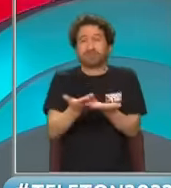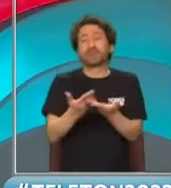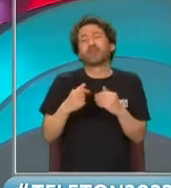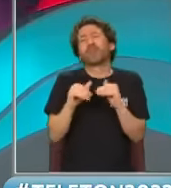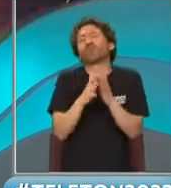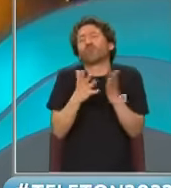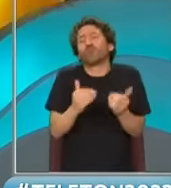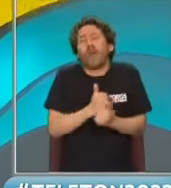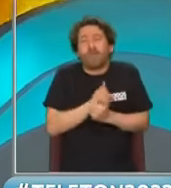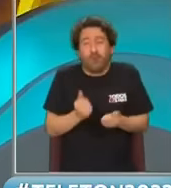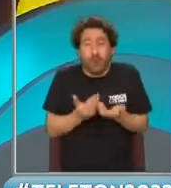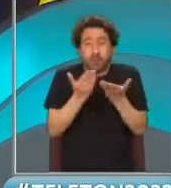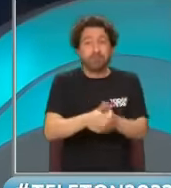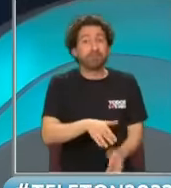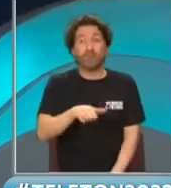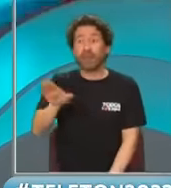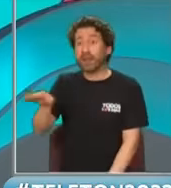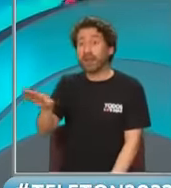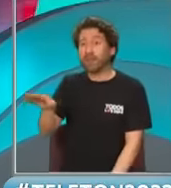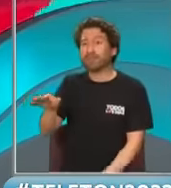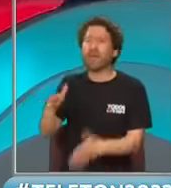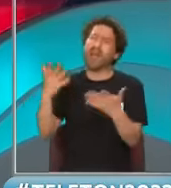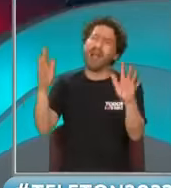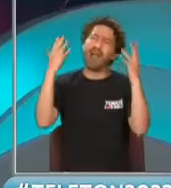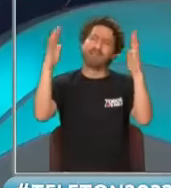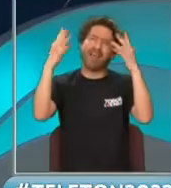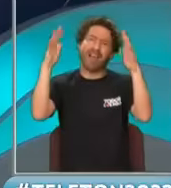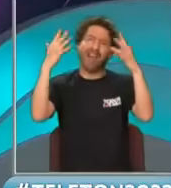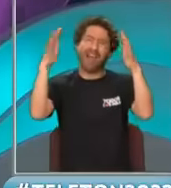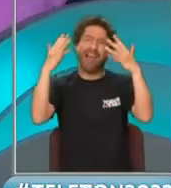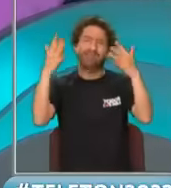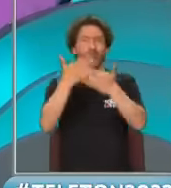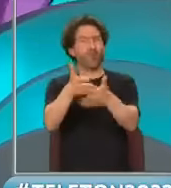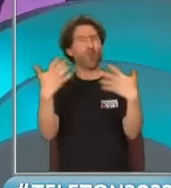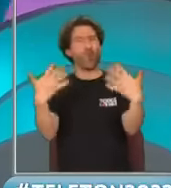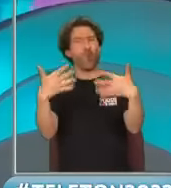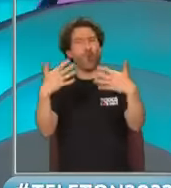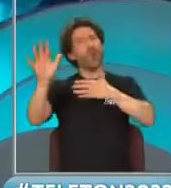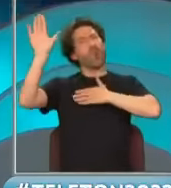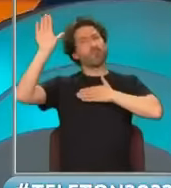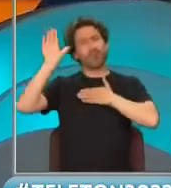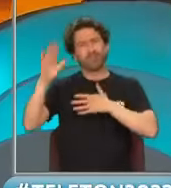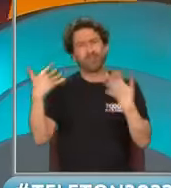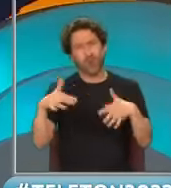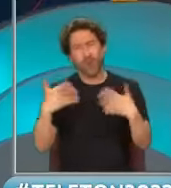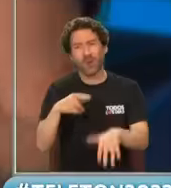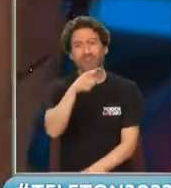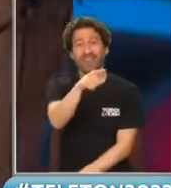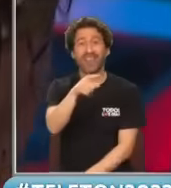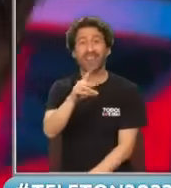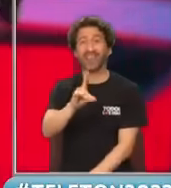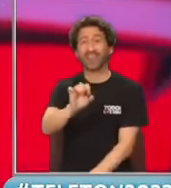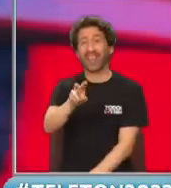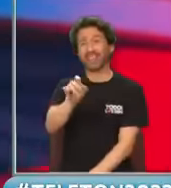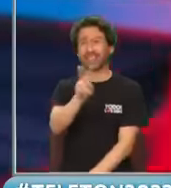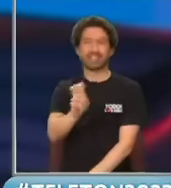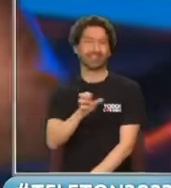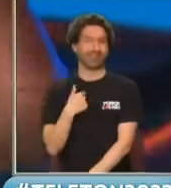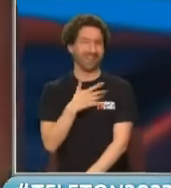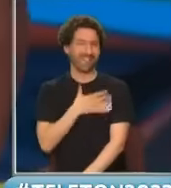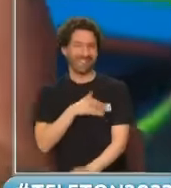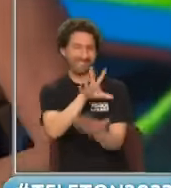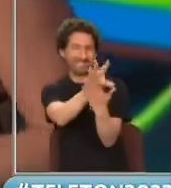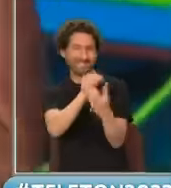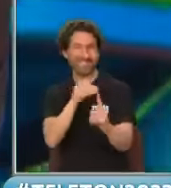amorcito. Oye, vamos a darle un aplauso muy grande, el compromiso tremendo que tiene nuestra querida Denise. Todas queremos ser Denise Rosenthal